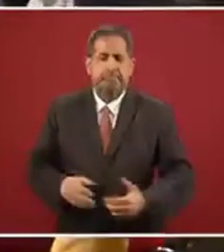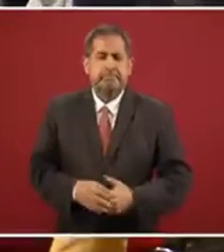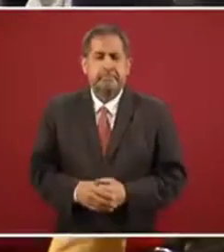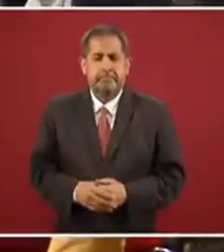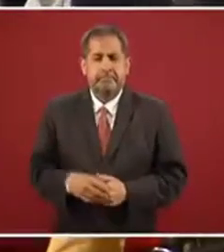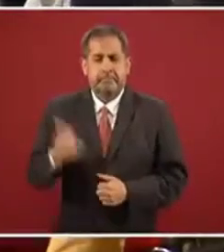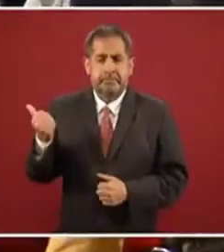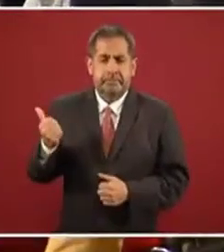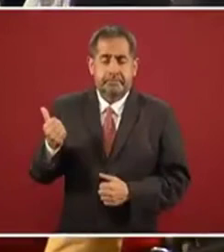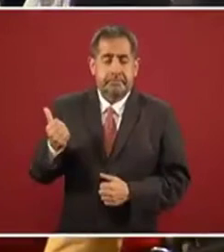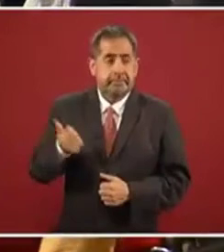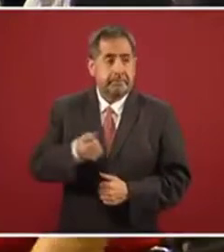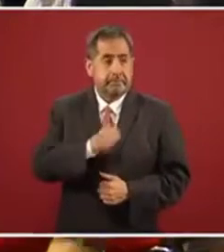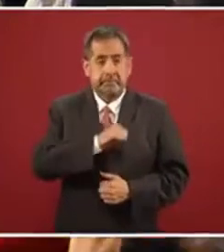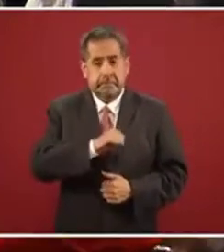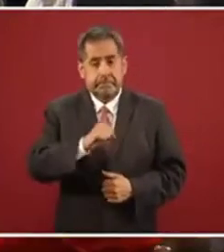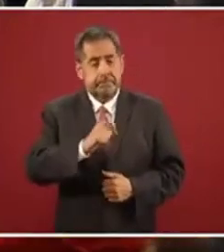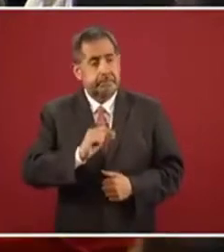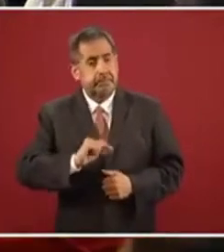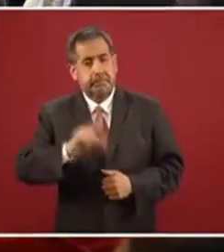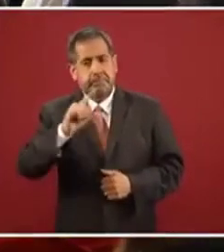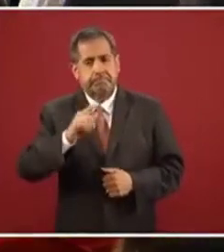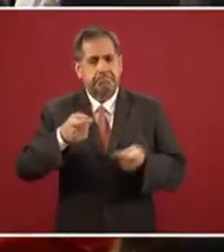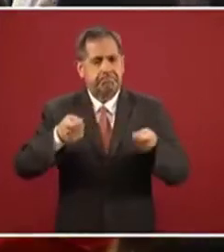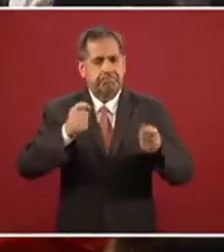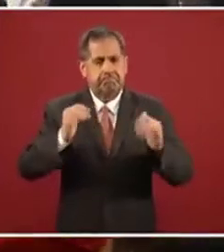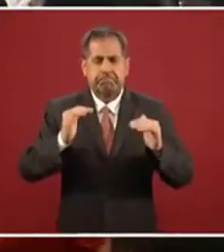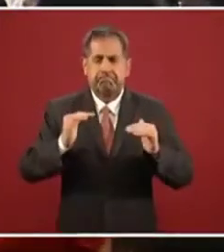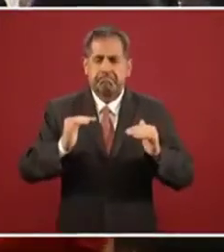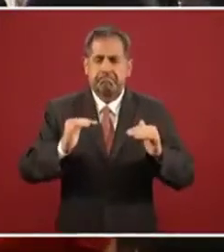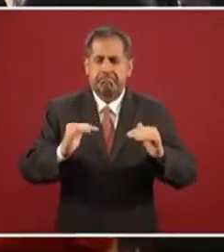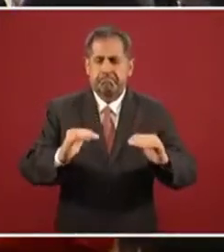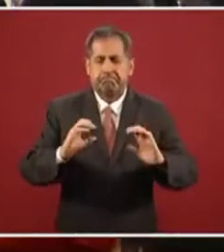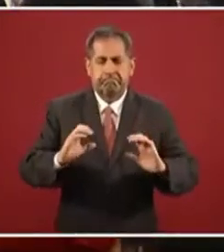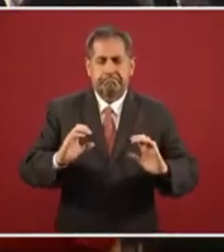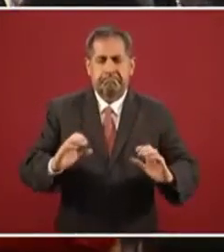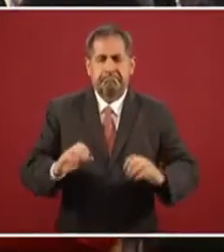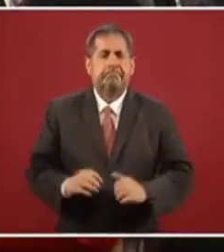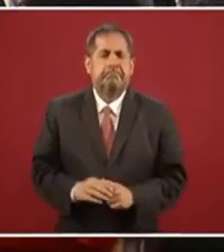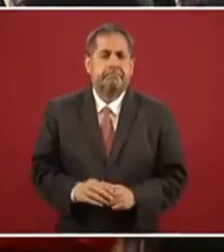Es una inflación controlada,